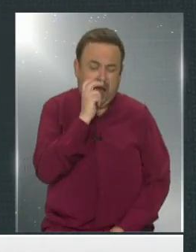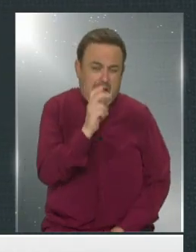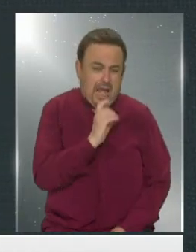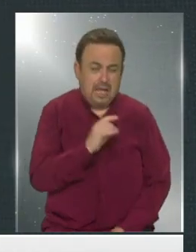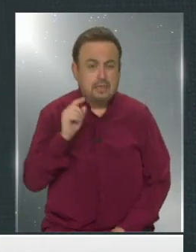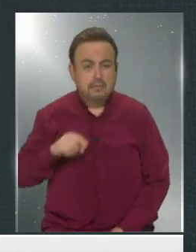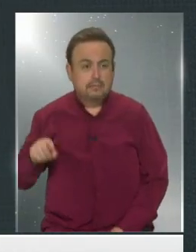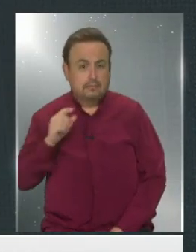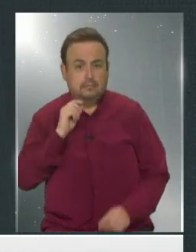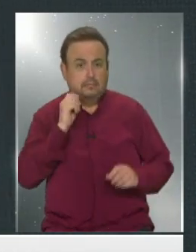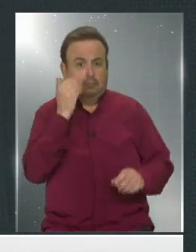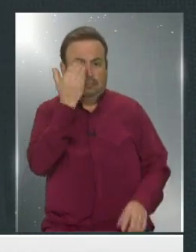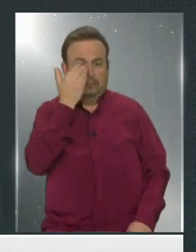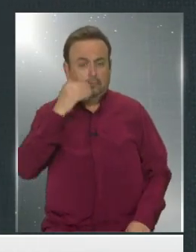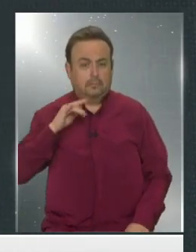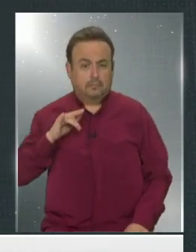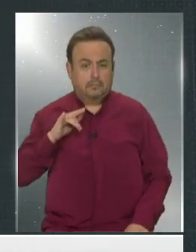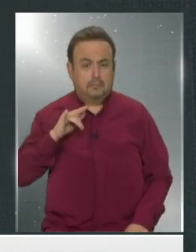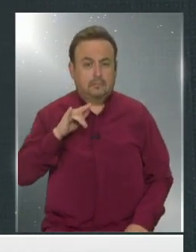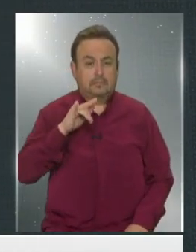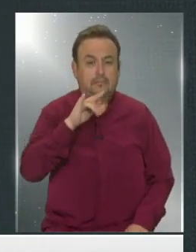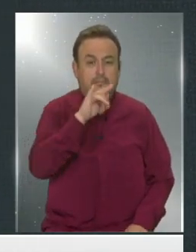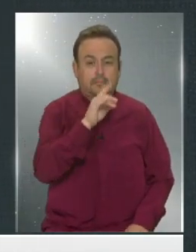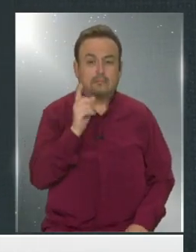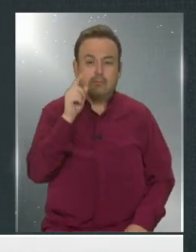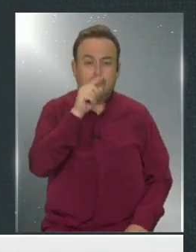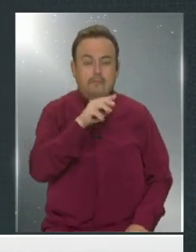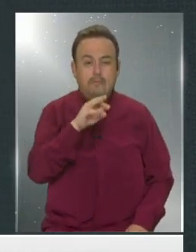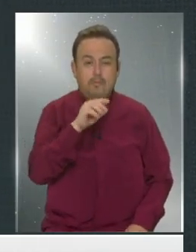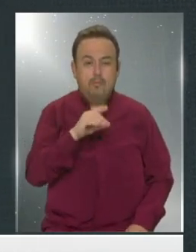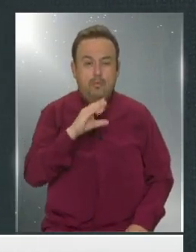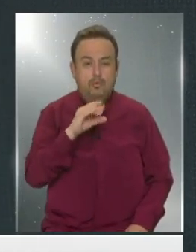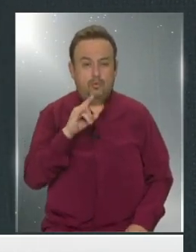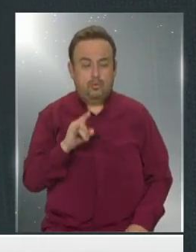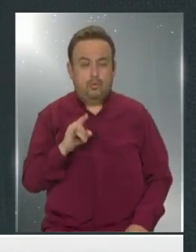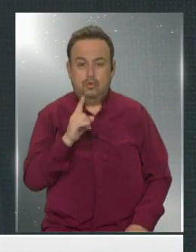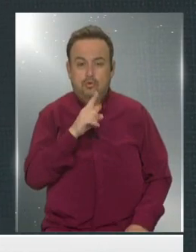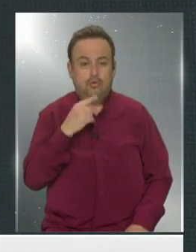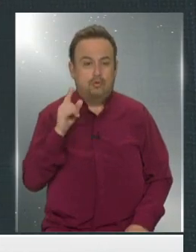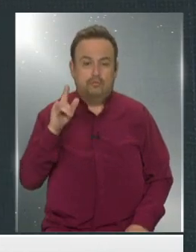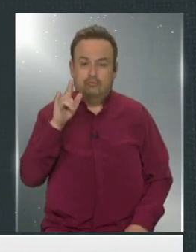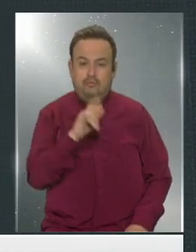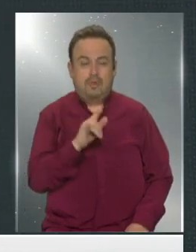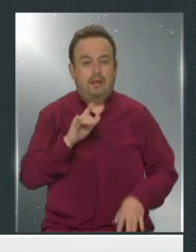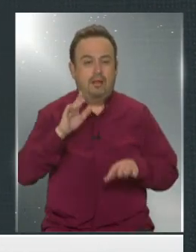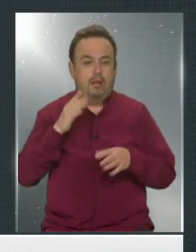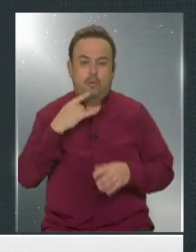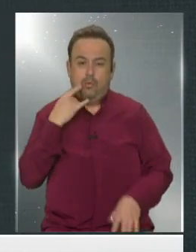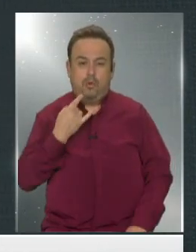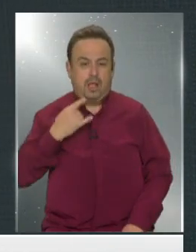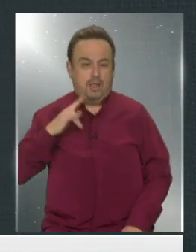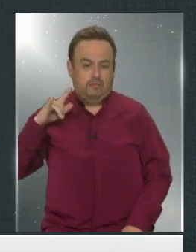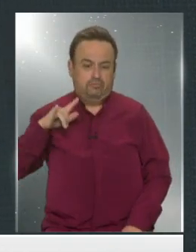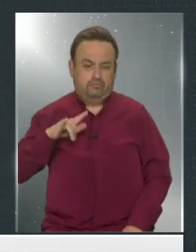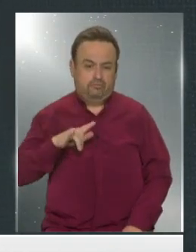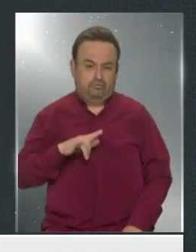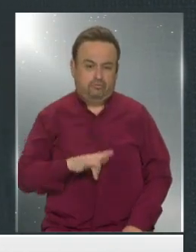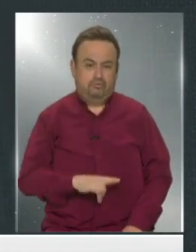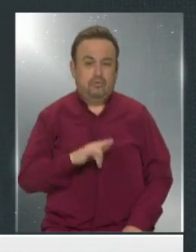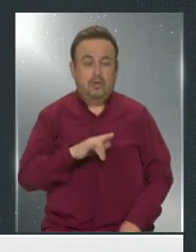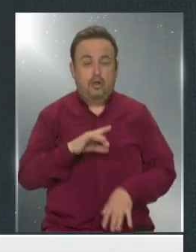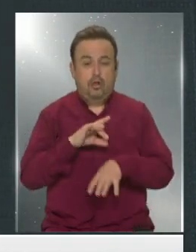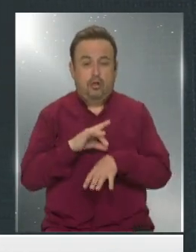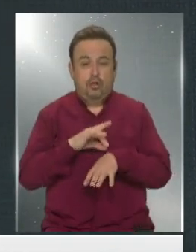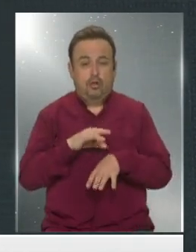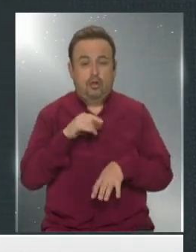alarmaron a los pasajeros del vuelo que lo trasladaba de vuelta a Moscú, pero no alcanzó a llegar a su destino. Los médicos